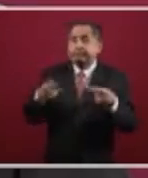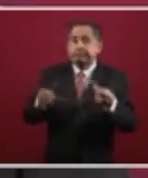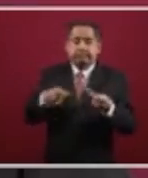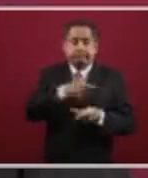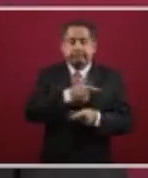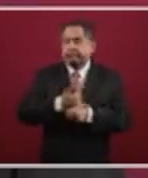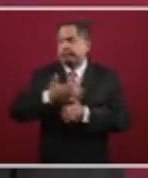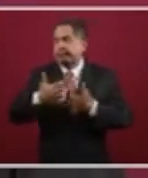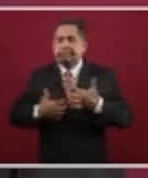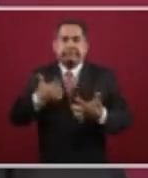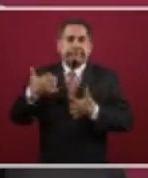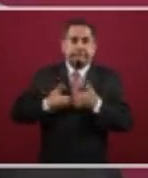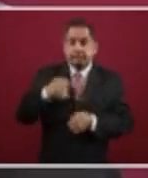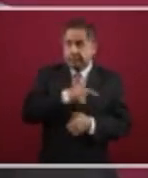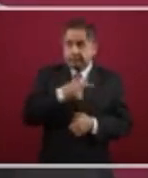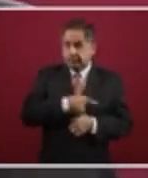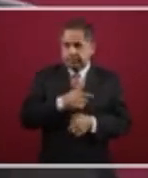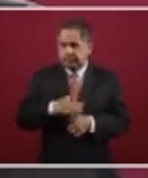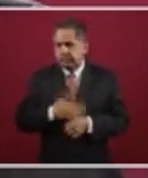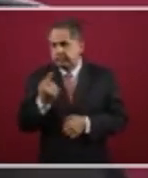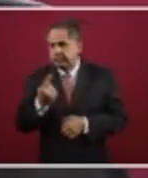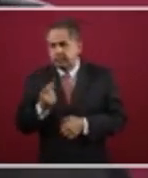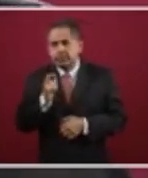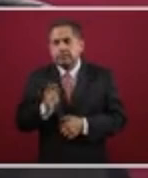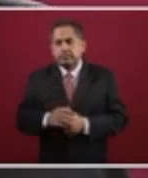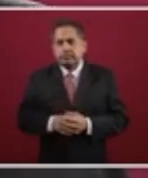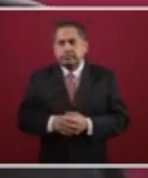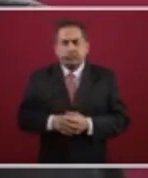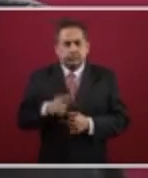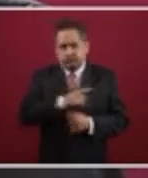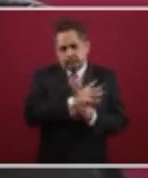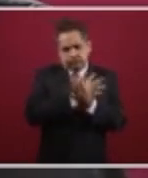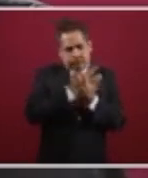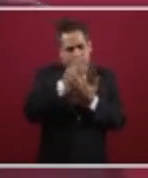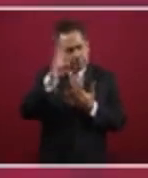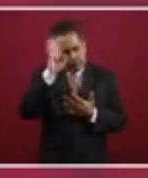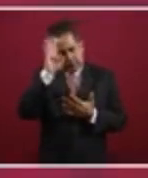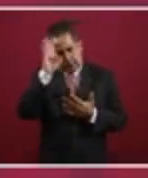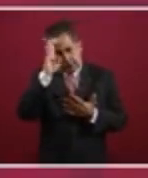por qué se pasaban